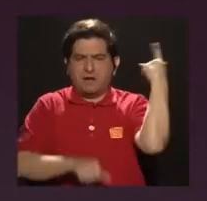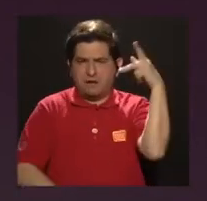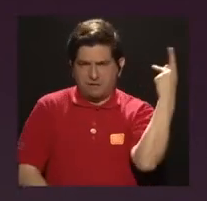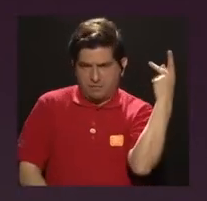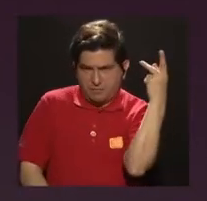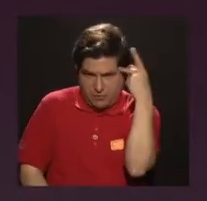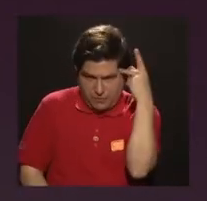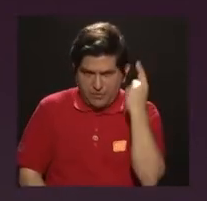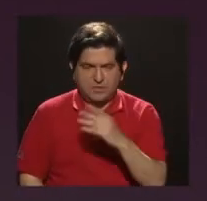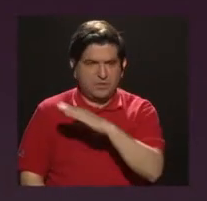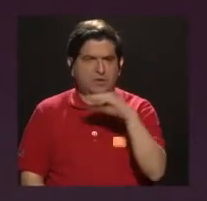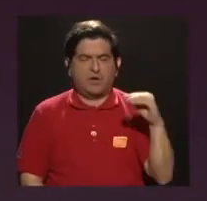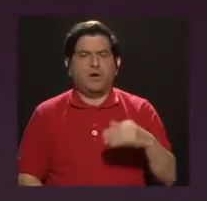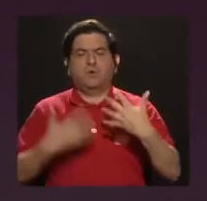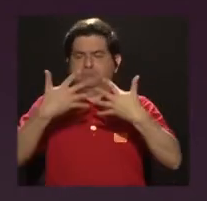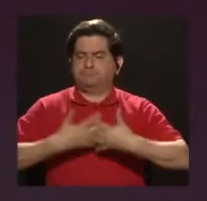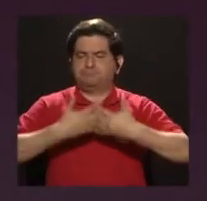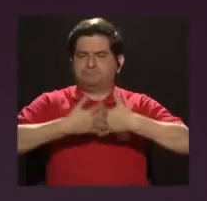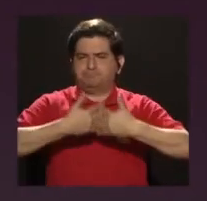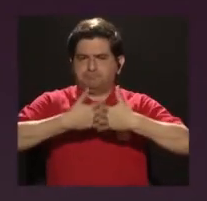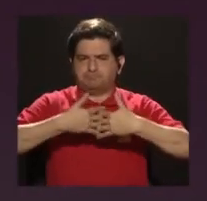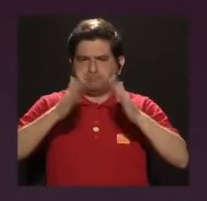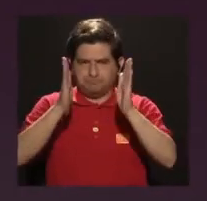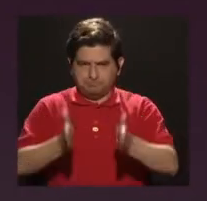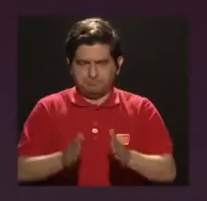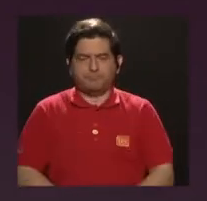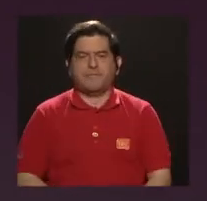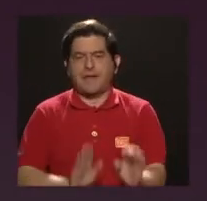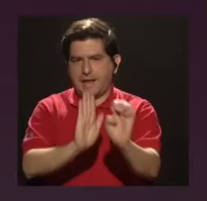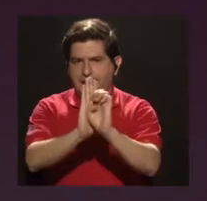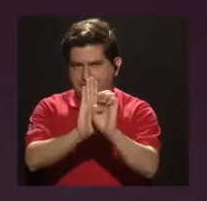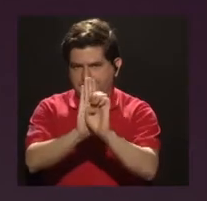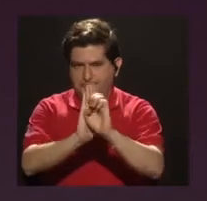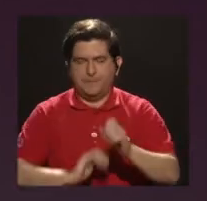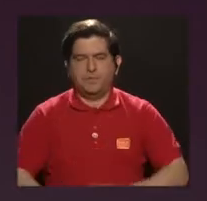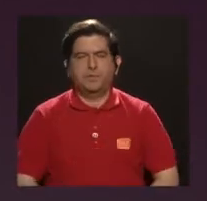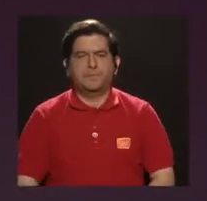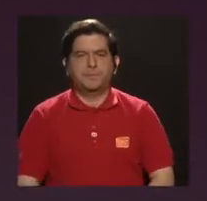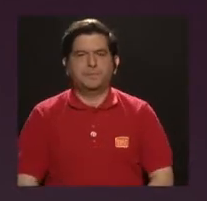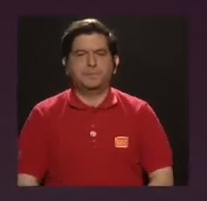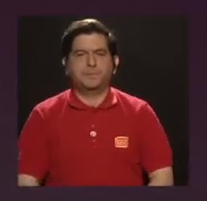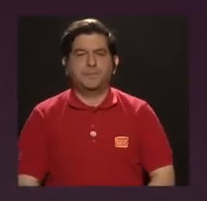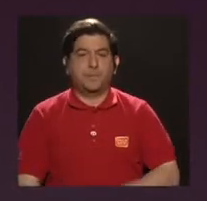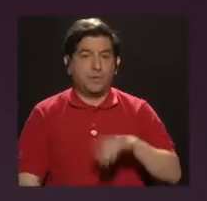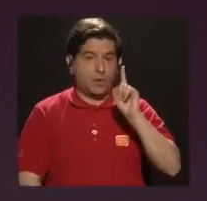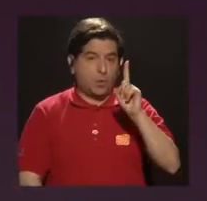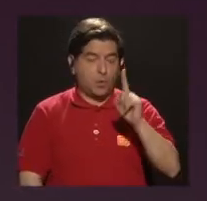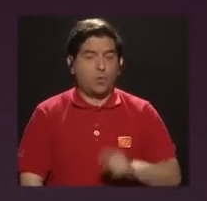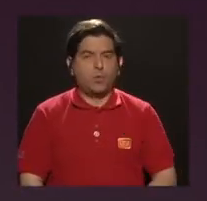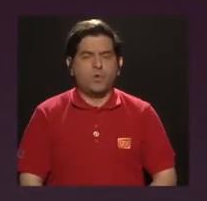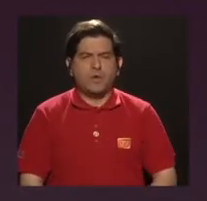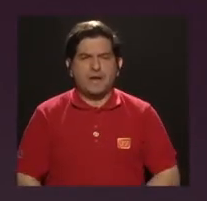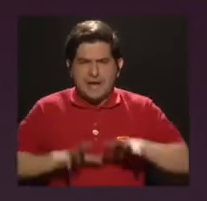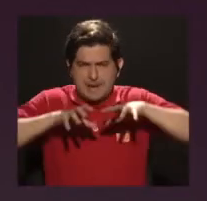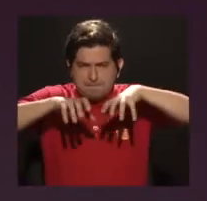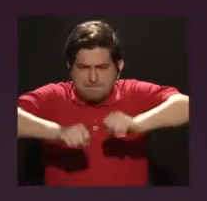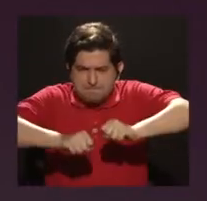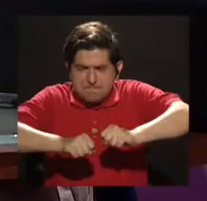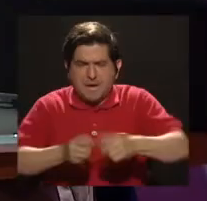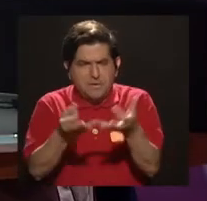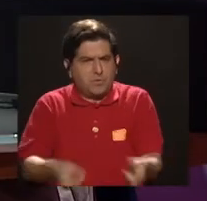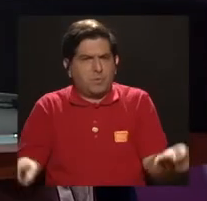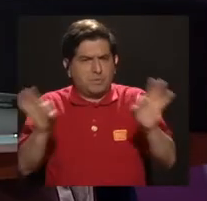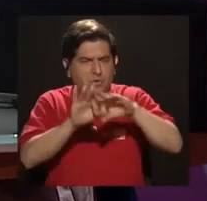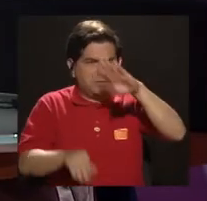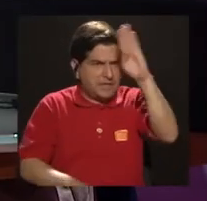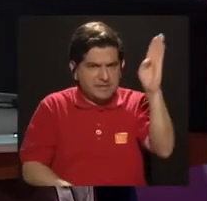como en el sector empresarial por ejemplo uno de los grandes imperios brasileños en